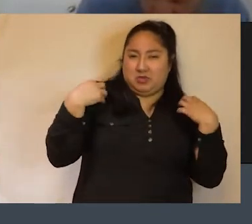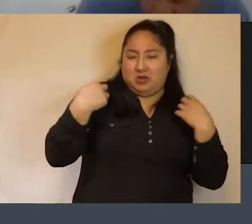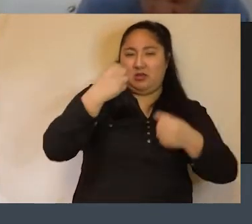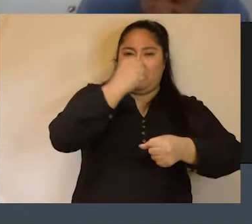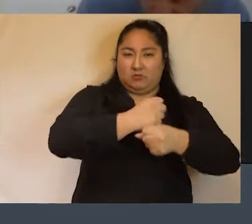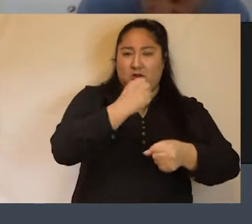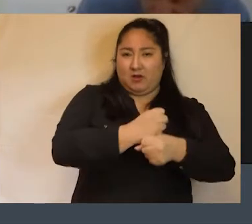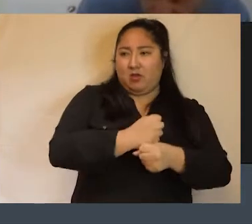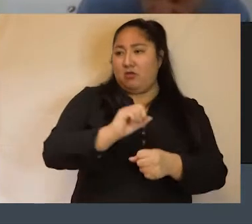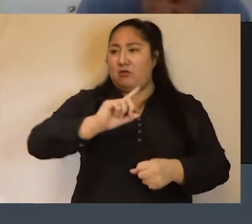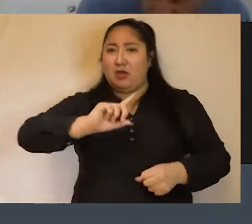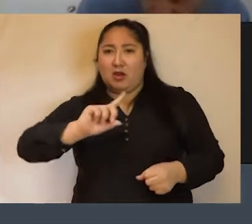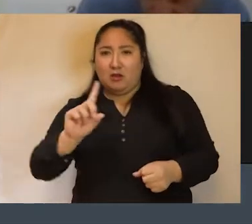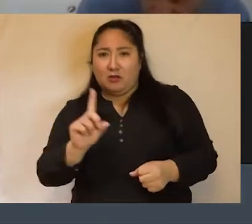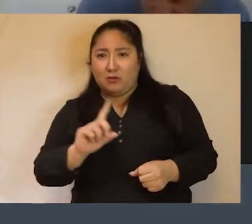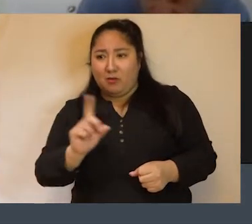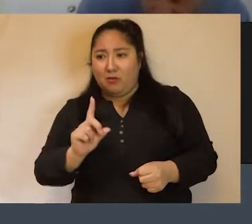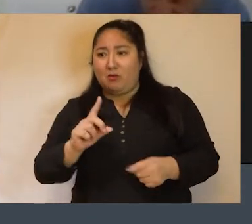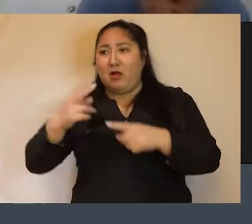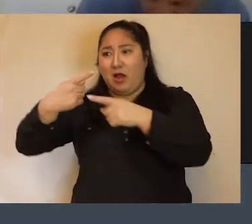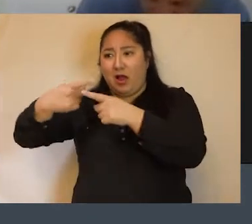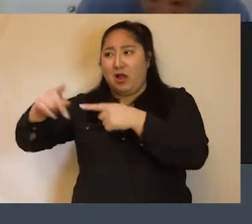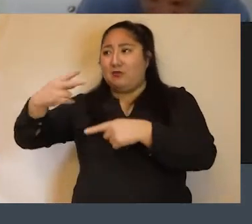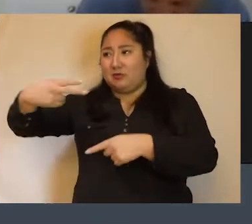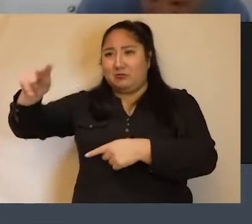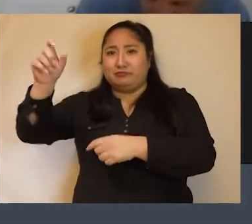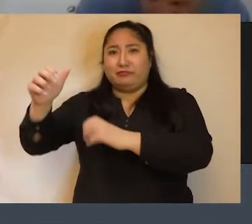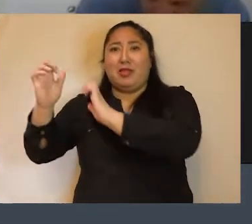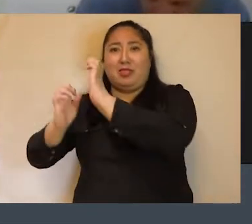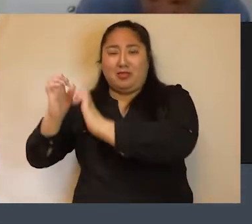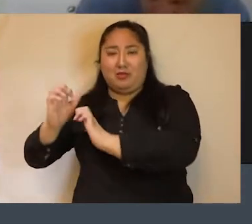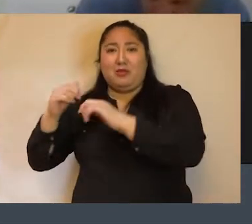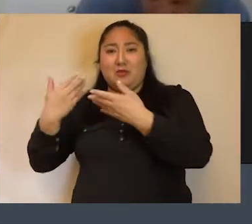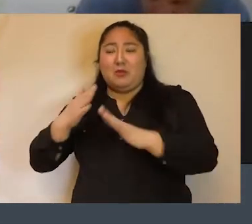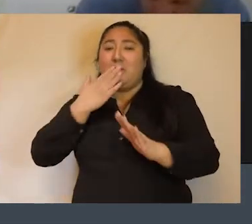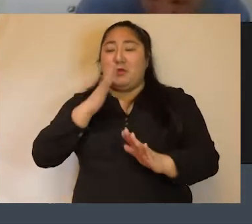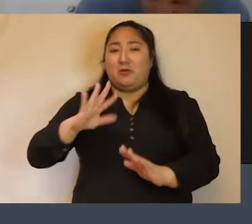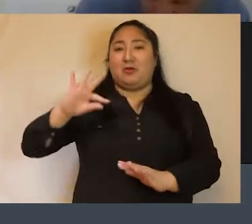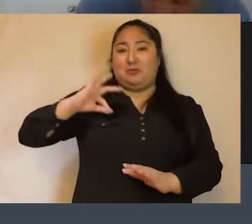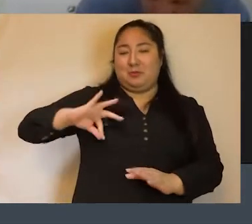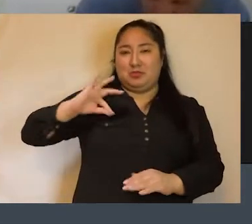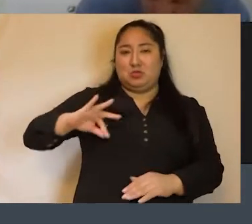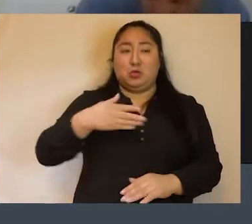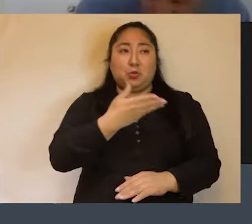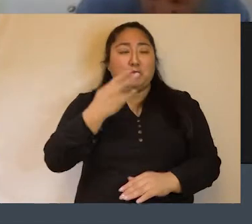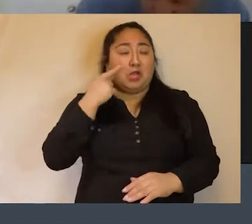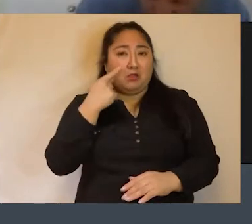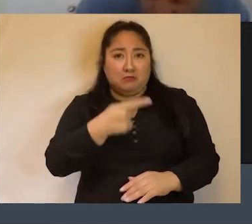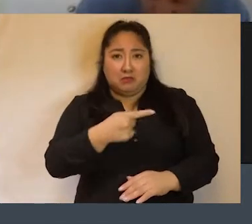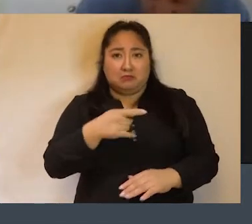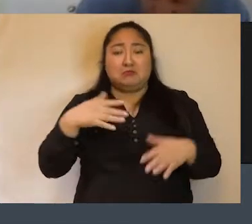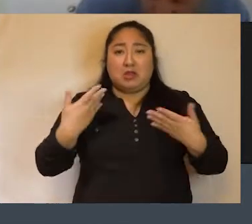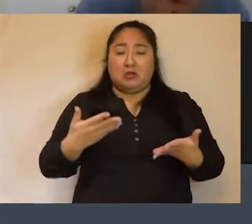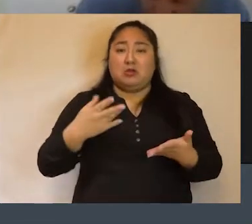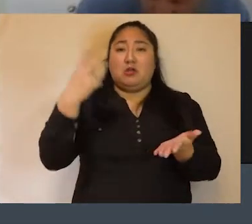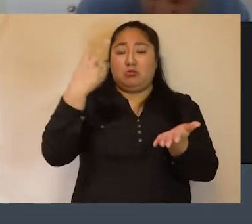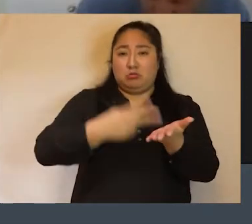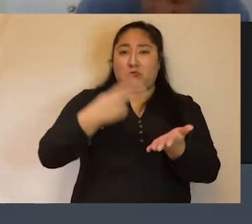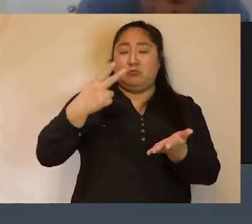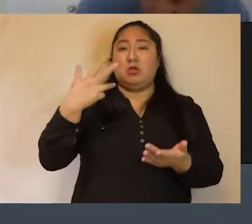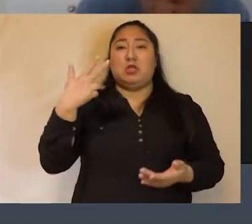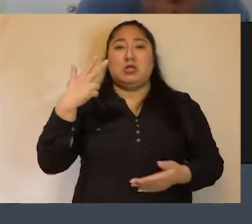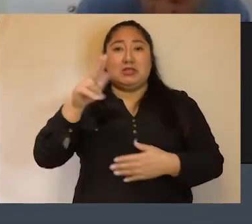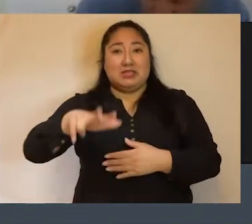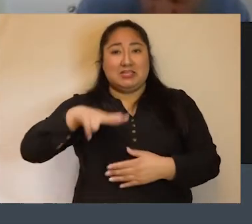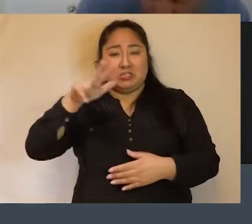a cargo de los empleadores y no al bolsillo de los trabajadores para mejorar las pensiones. Como ustedes se dan cuenta, en el